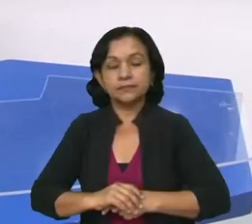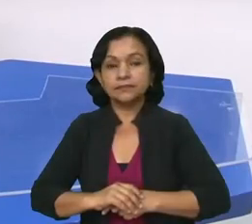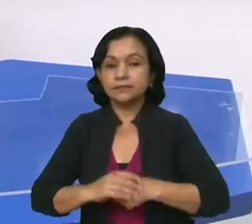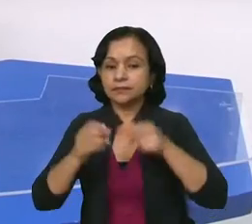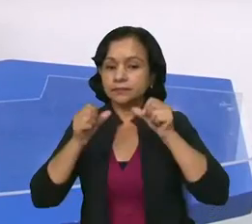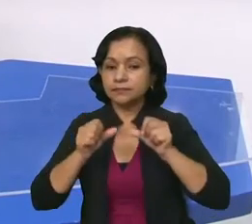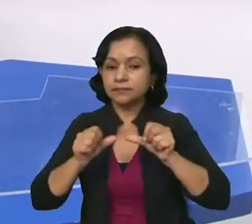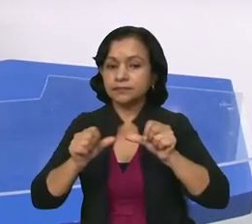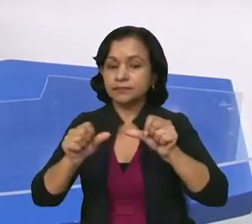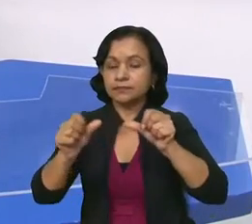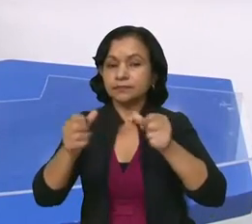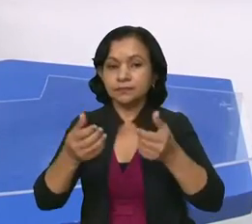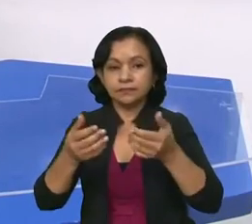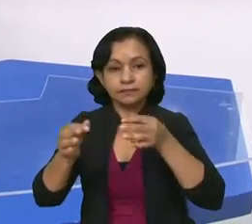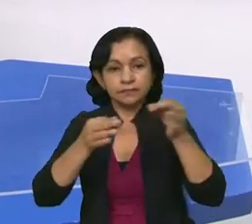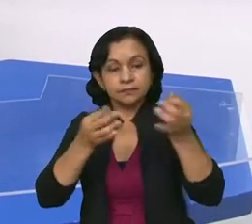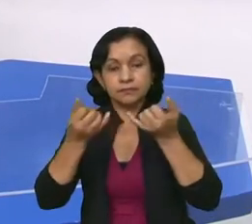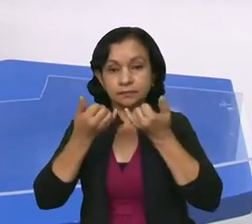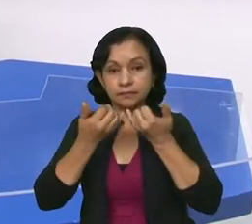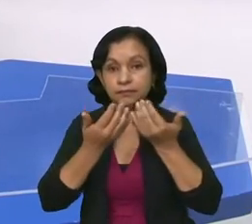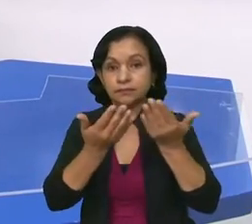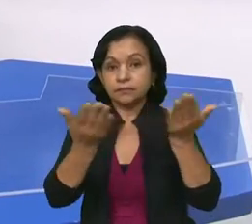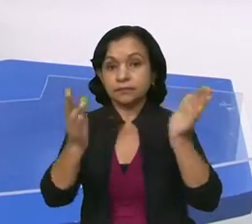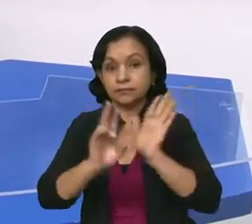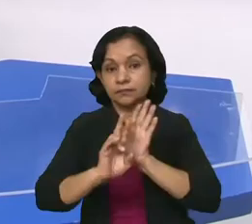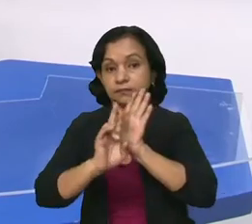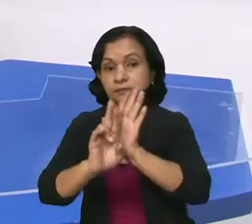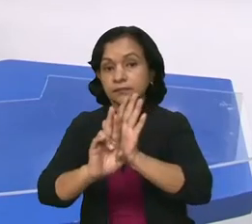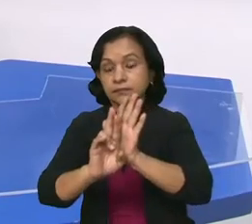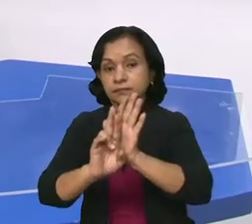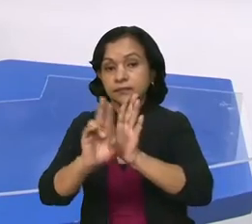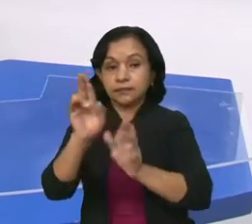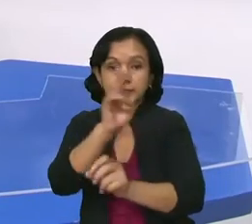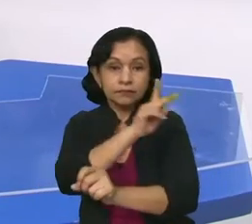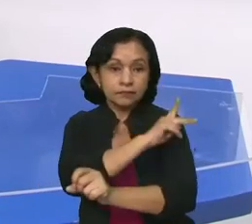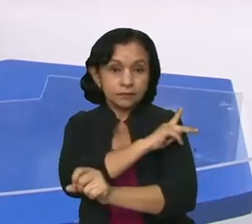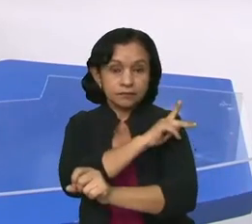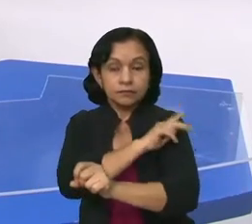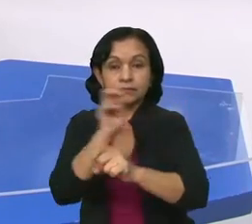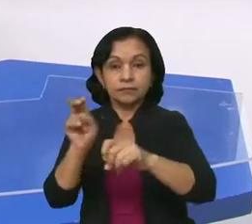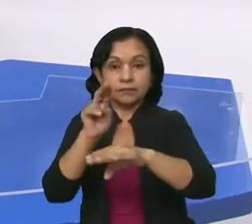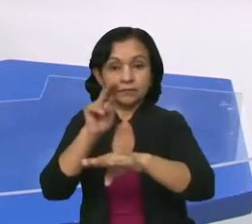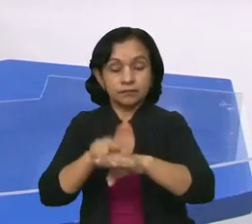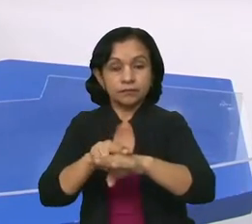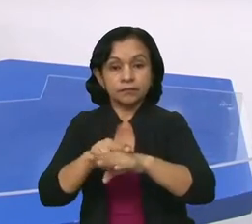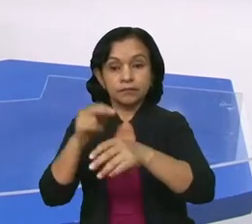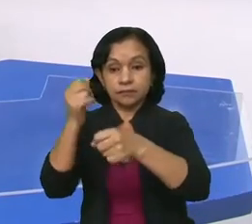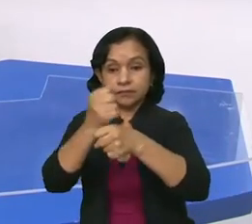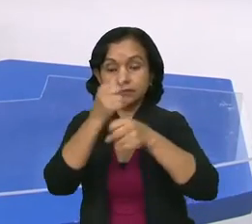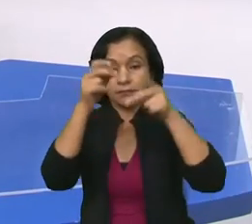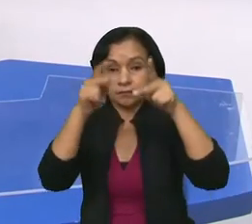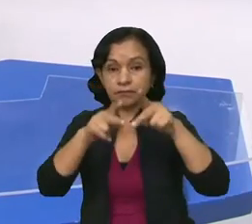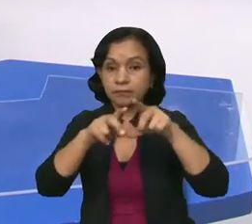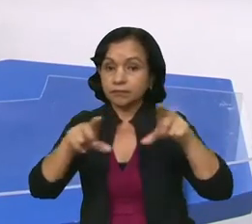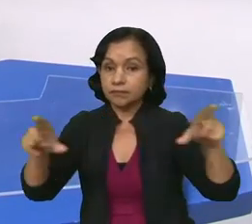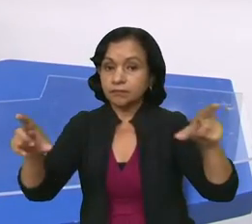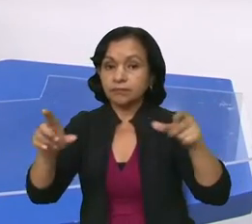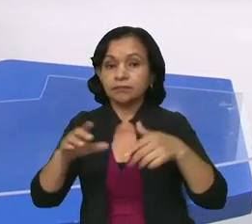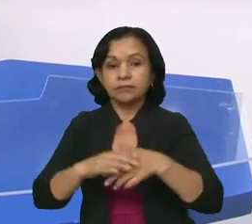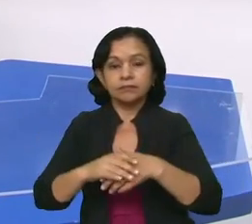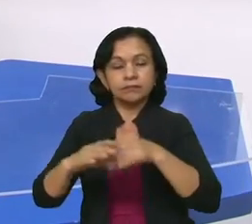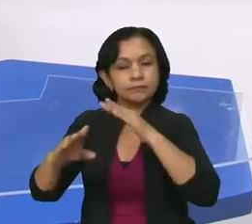A continuación les compartimos un informe con los resultados obtenidos por la Policía Nacional en la ejecución de sus planes de enfrentamiento